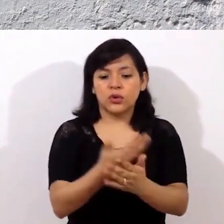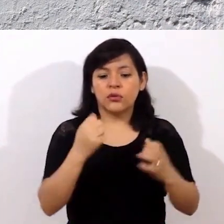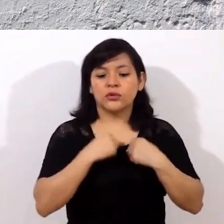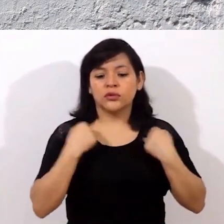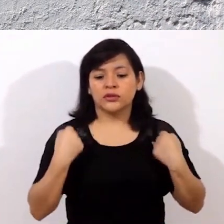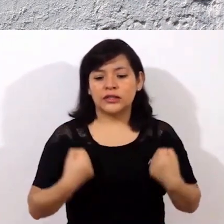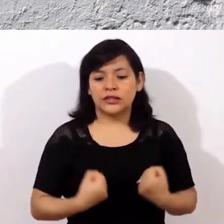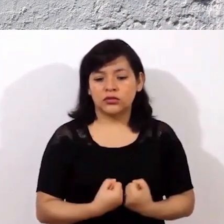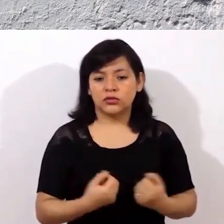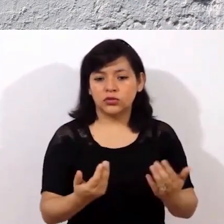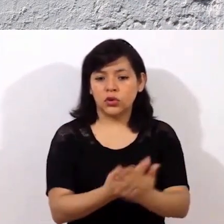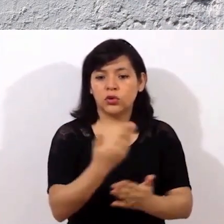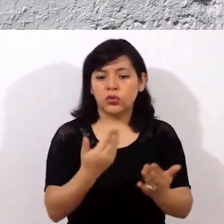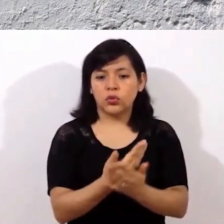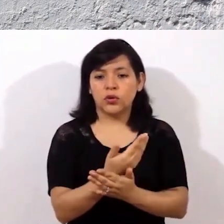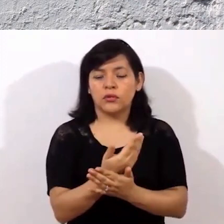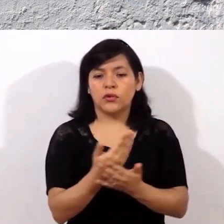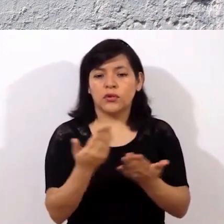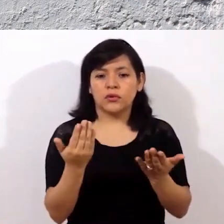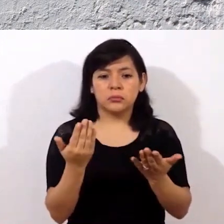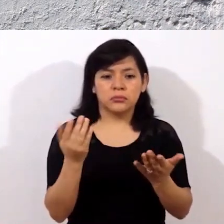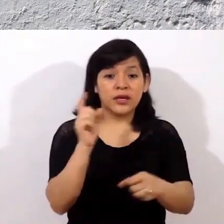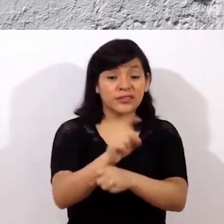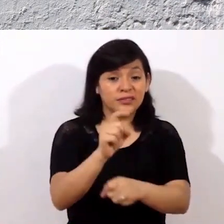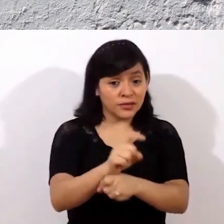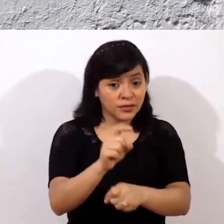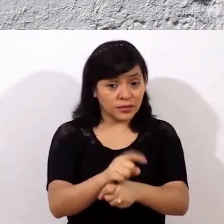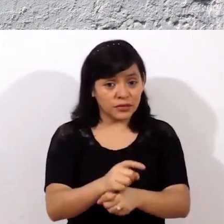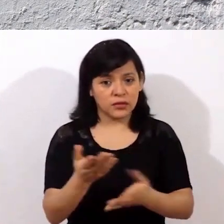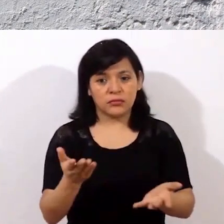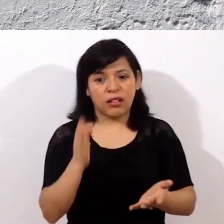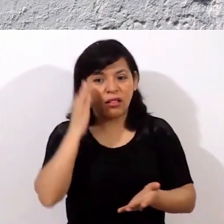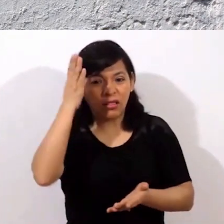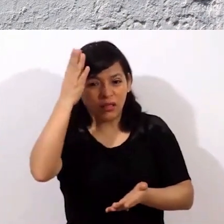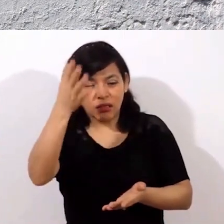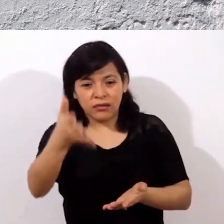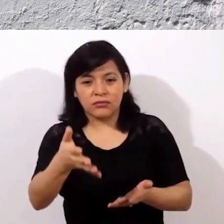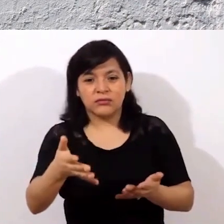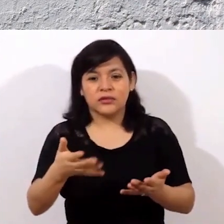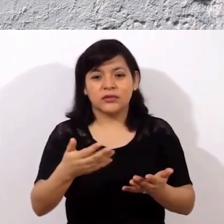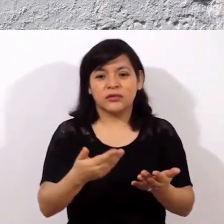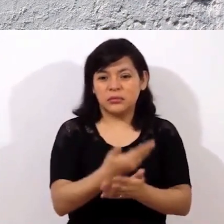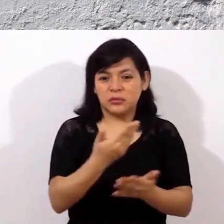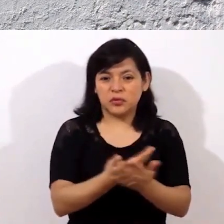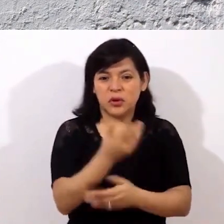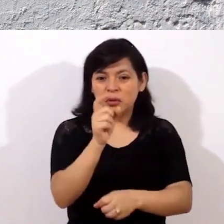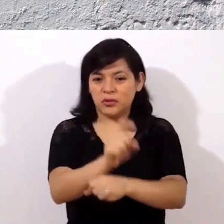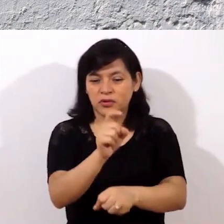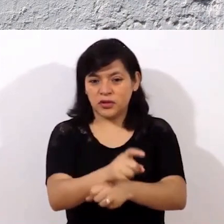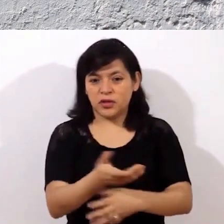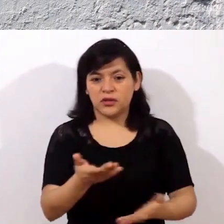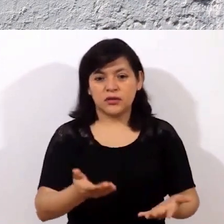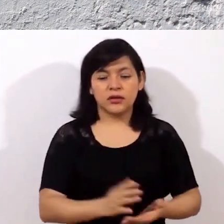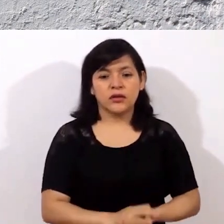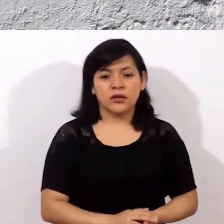diferente al que la ley indicaba para el pueblo. Así que se inventó una religión, se inventó un sistema, se inventó un modo